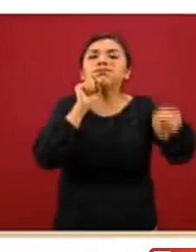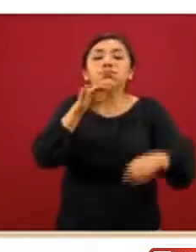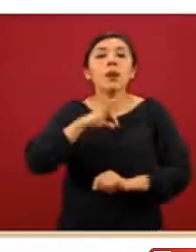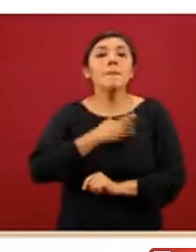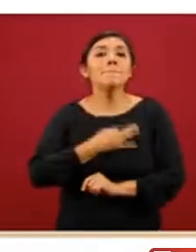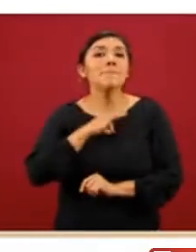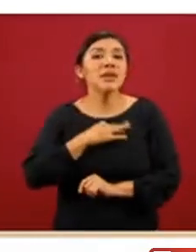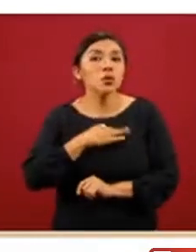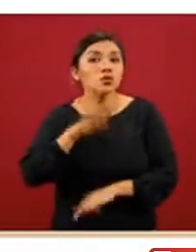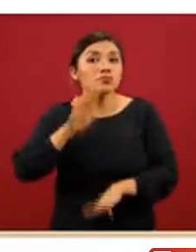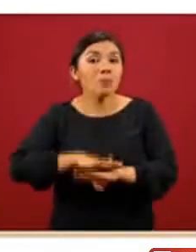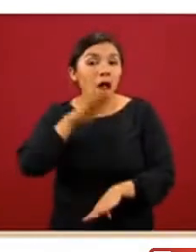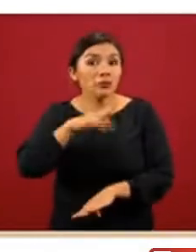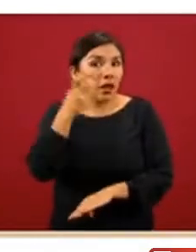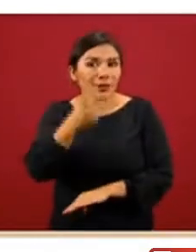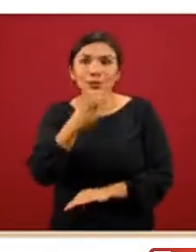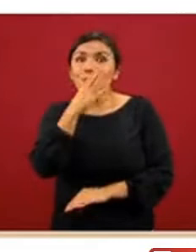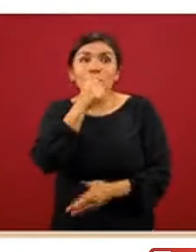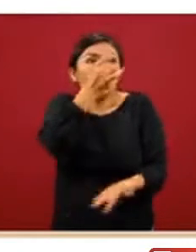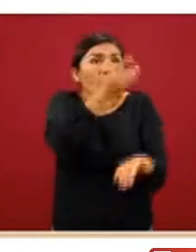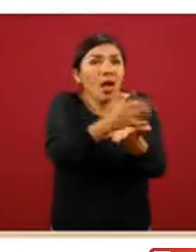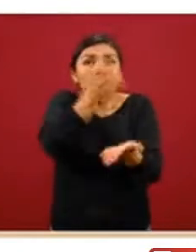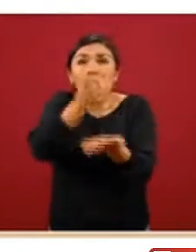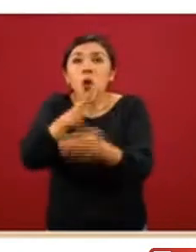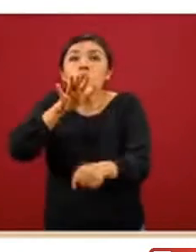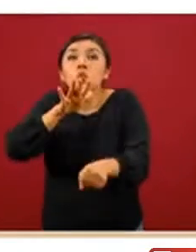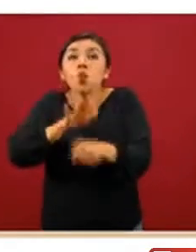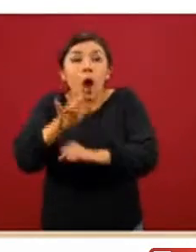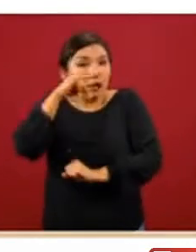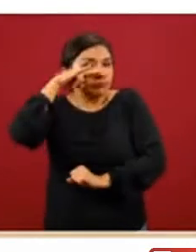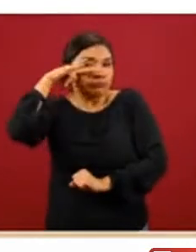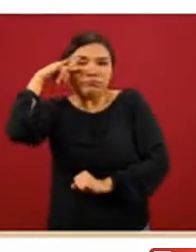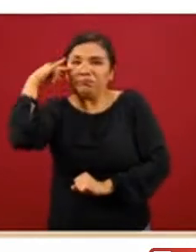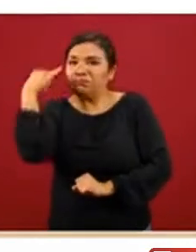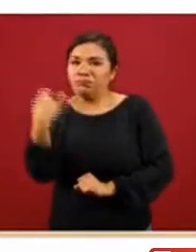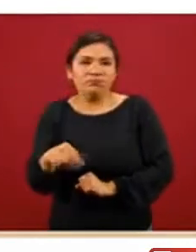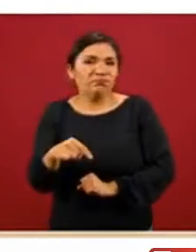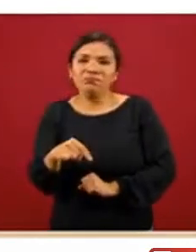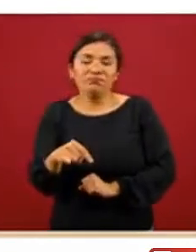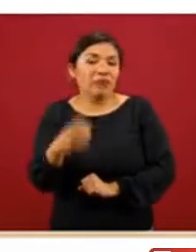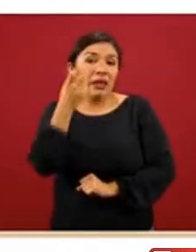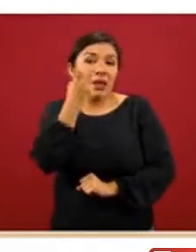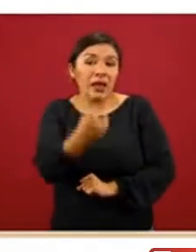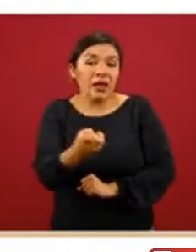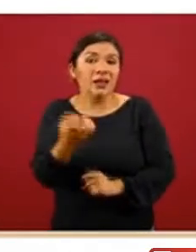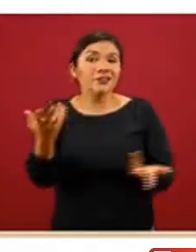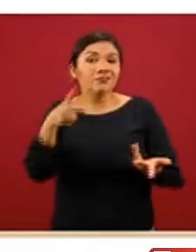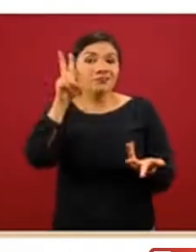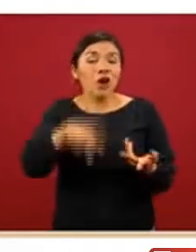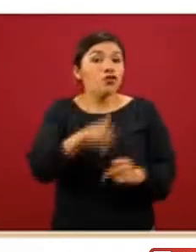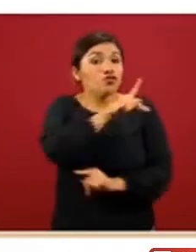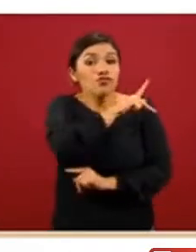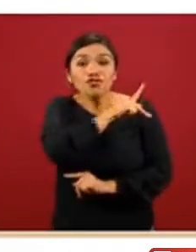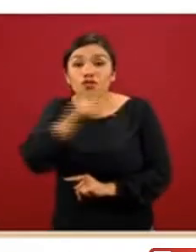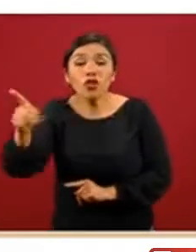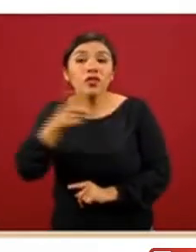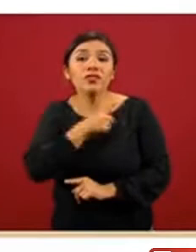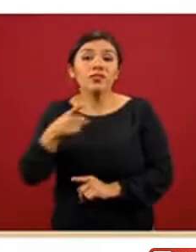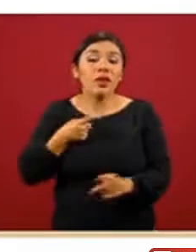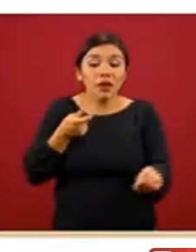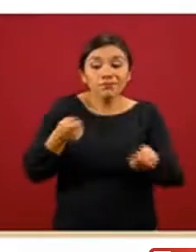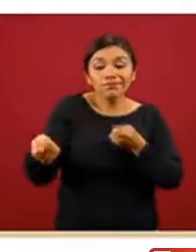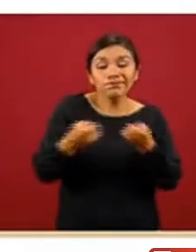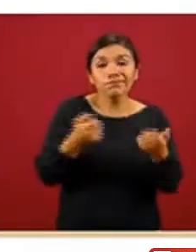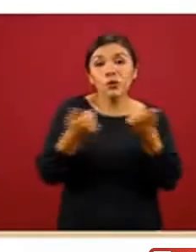algo que no podemos identificar a simple vista y que, por lo tanto, evidentemente todas las medidas de